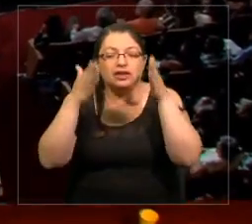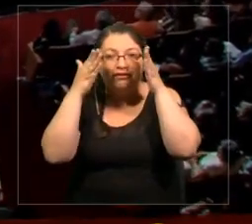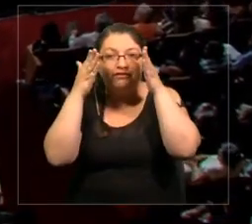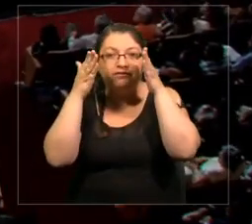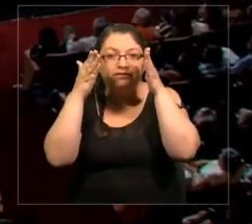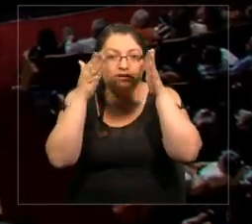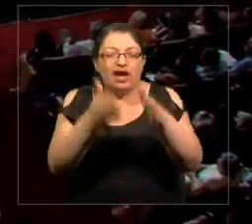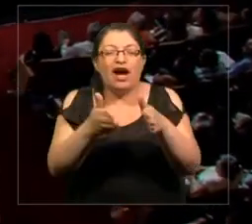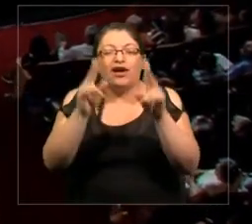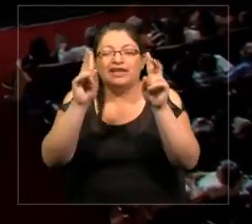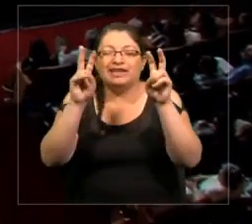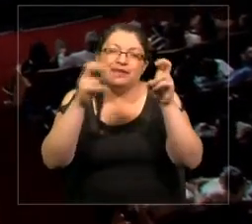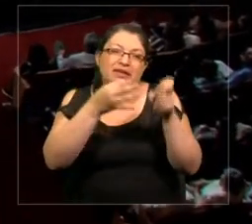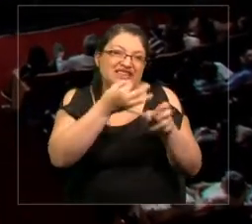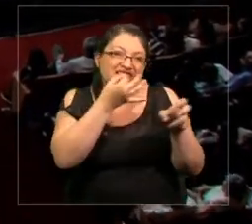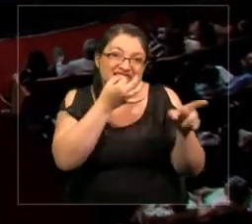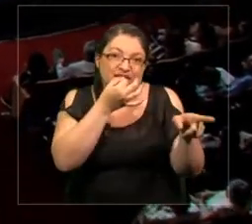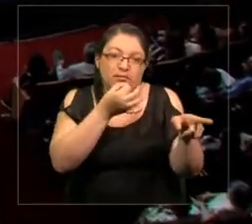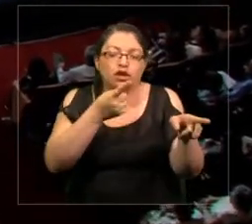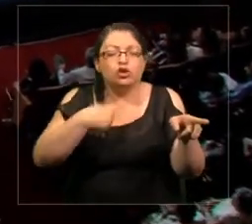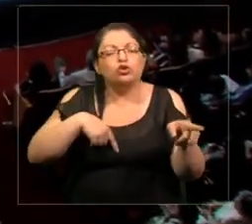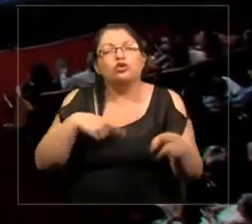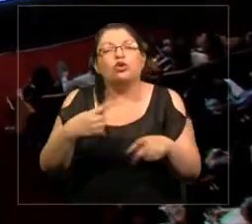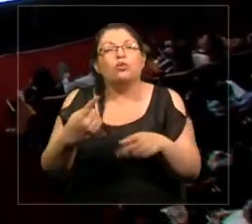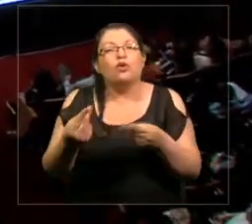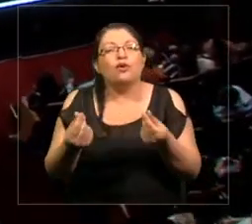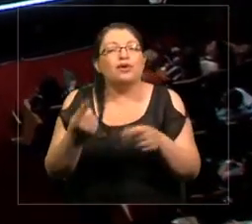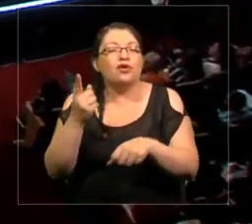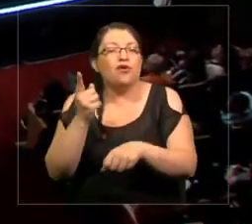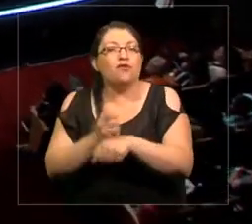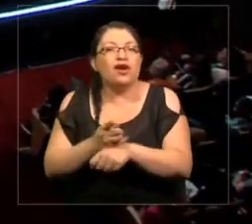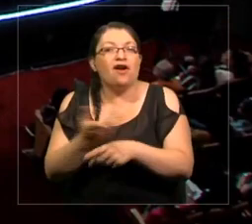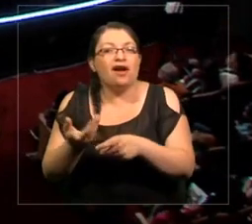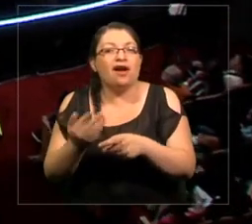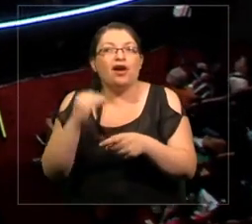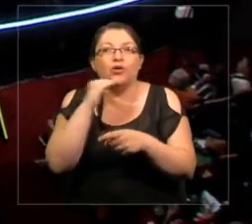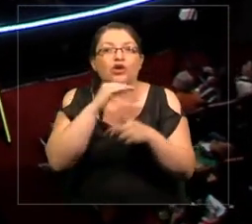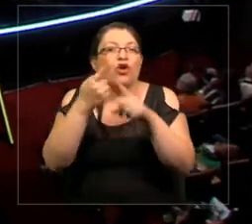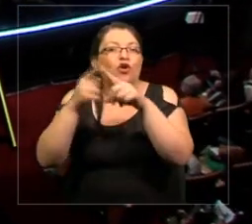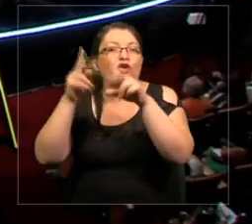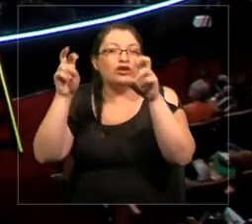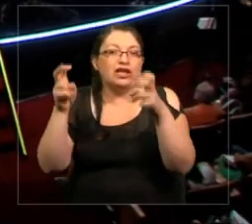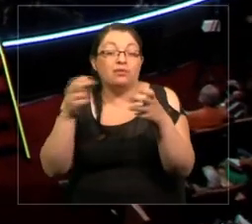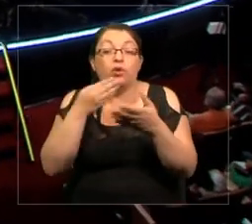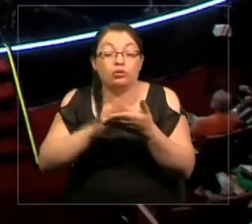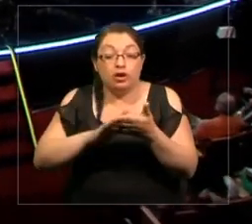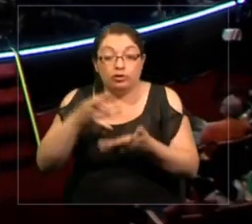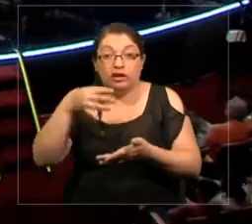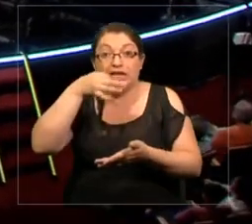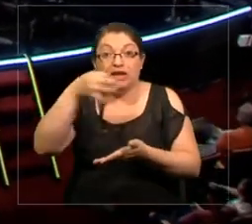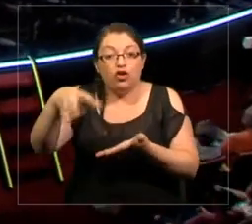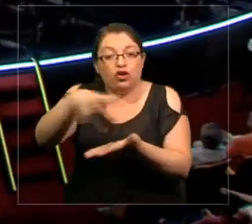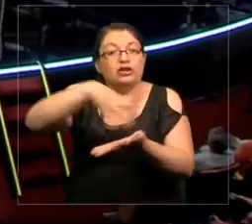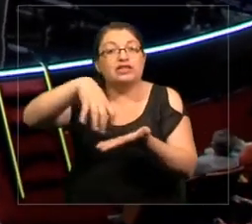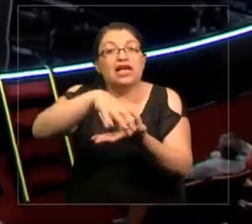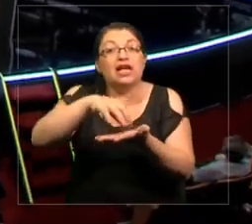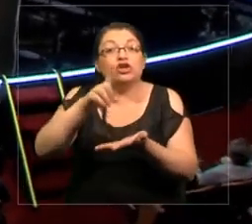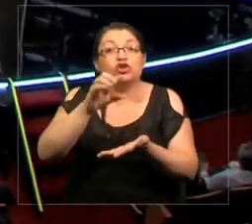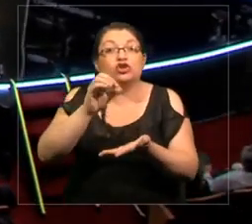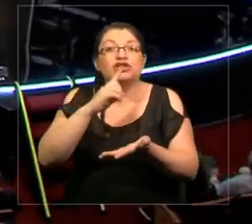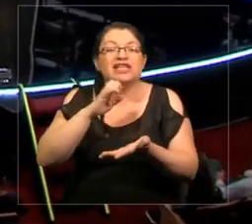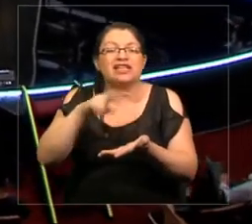lo verde estamos obligados a usar otro tema cuando queremos hablar de la ciudad sostenible pero en lo